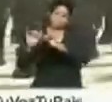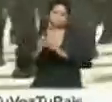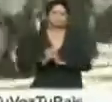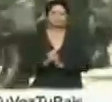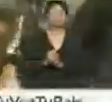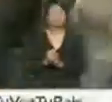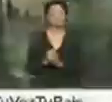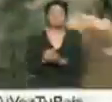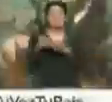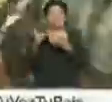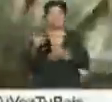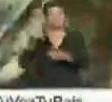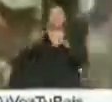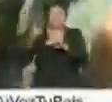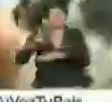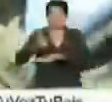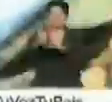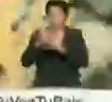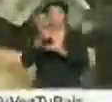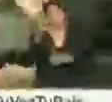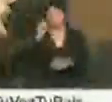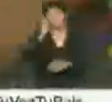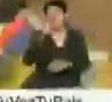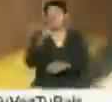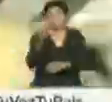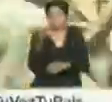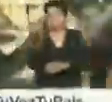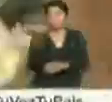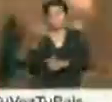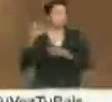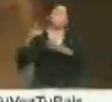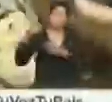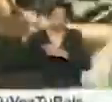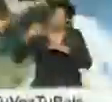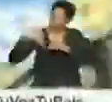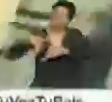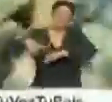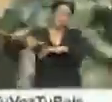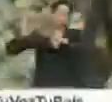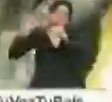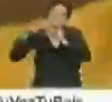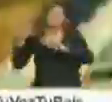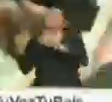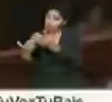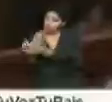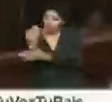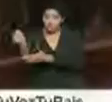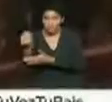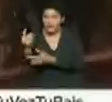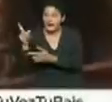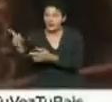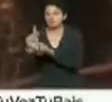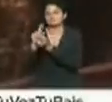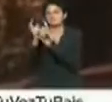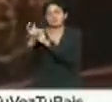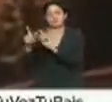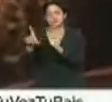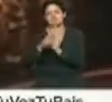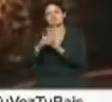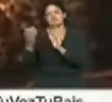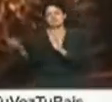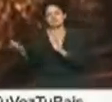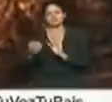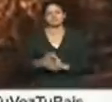tienen estas altas pensiones las van a seguir manteniendo. Y la normativa aplica para quienes entren al régimen después de que se apruebe la